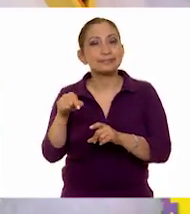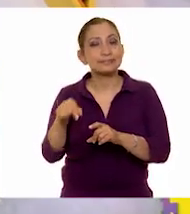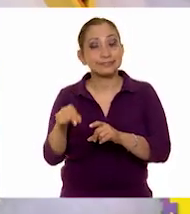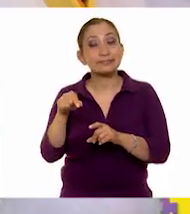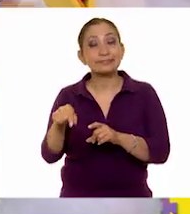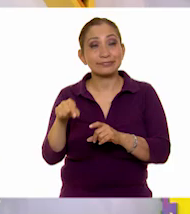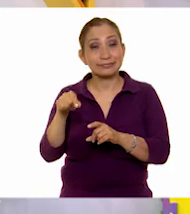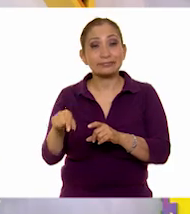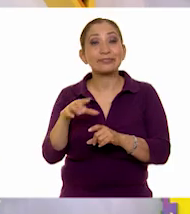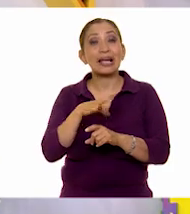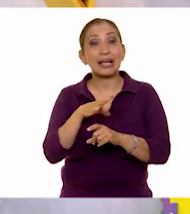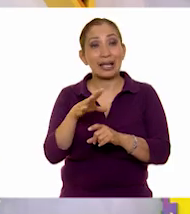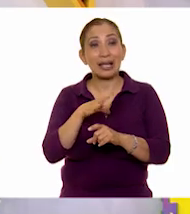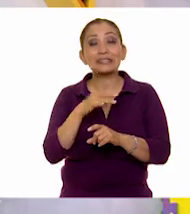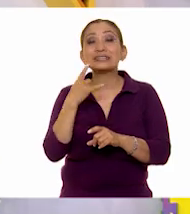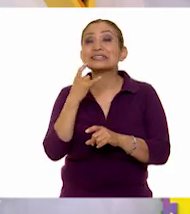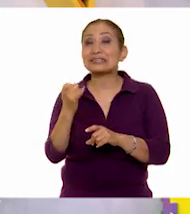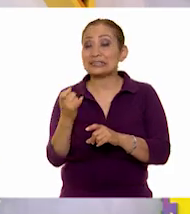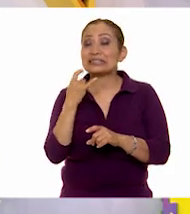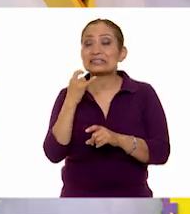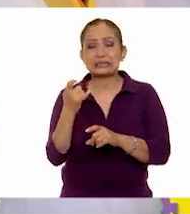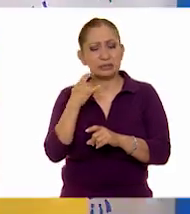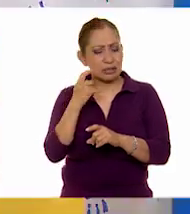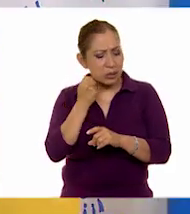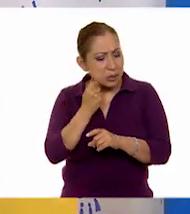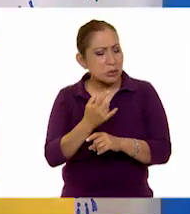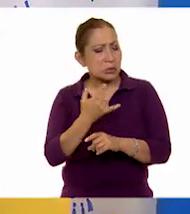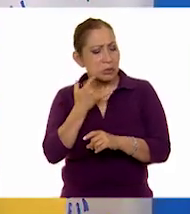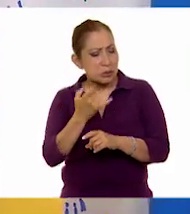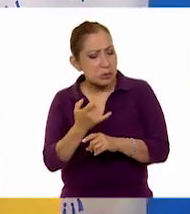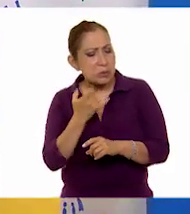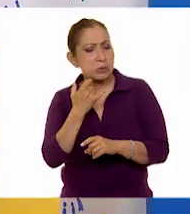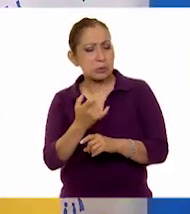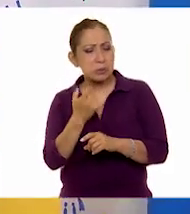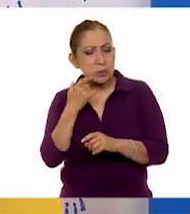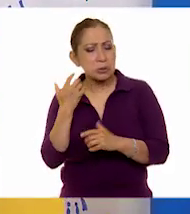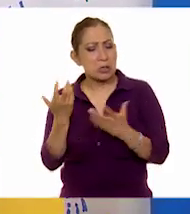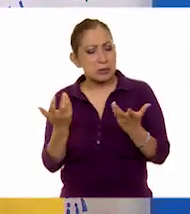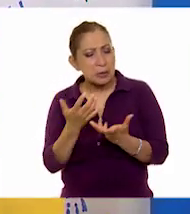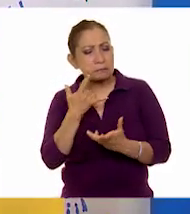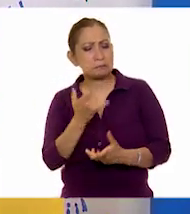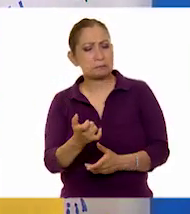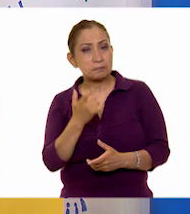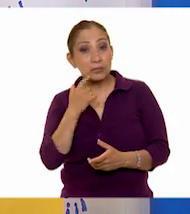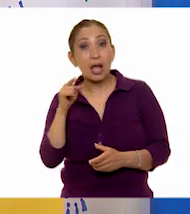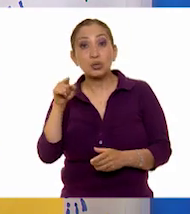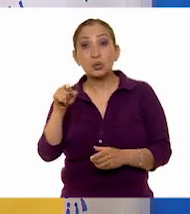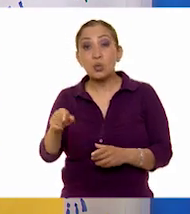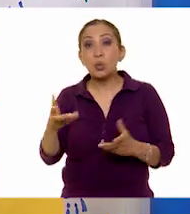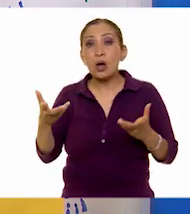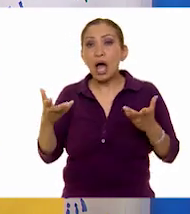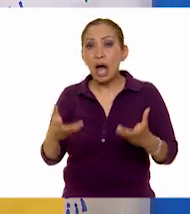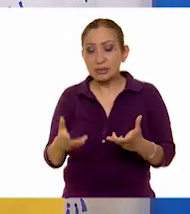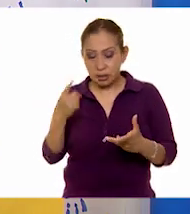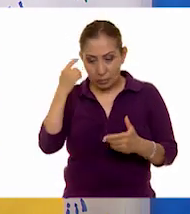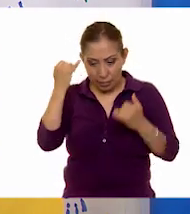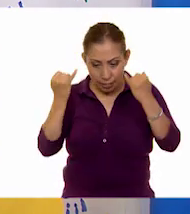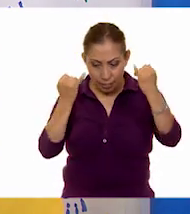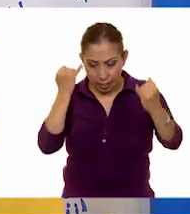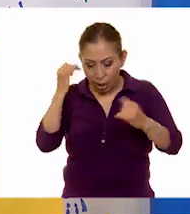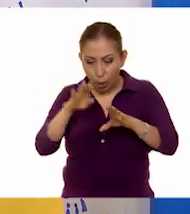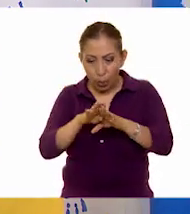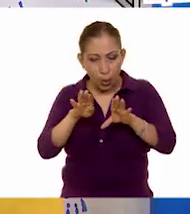ahí está, ahí está la perseverancia. Buscar la manera de resolver esa situación imprevista y